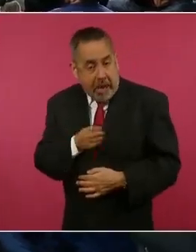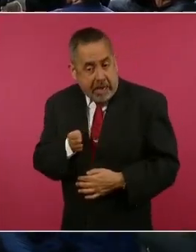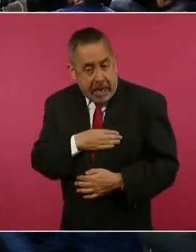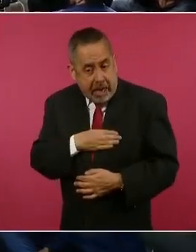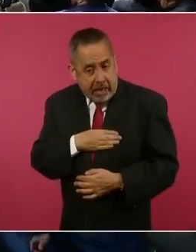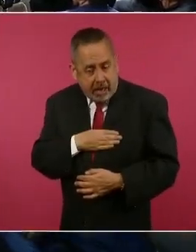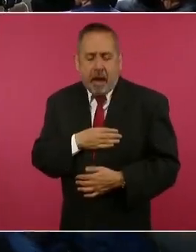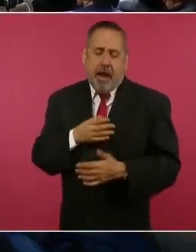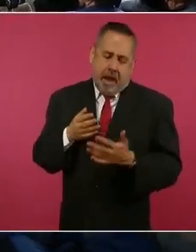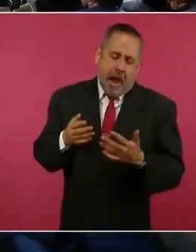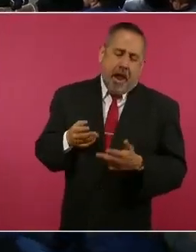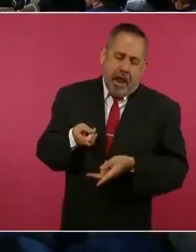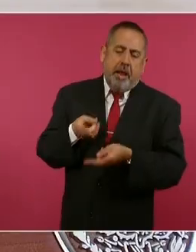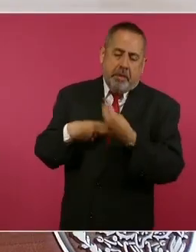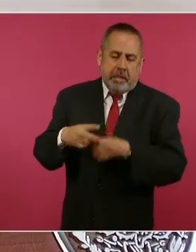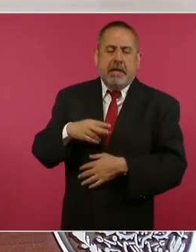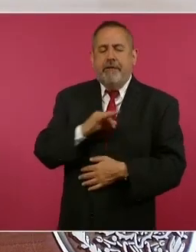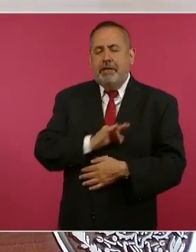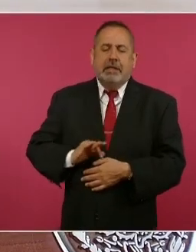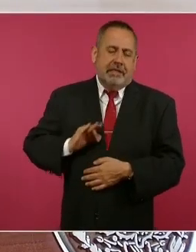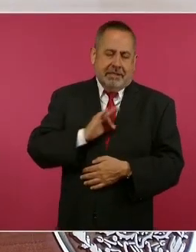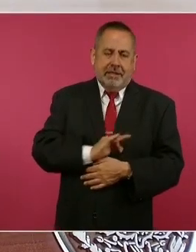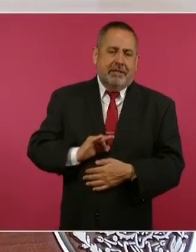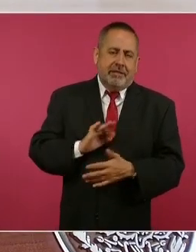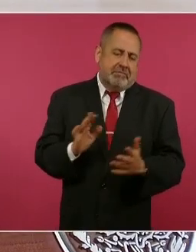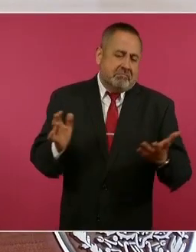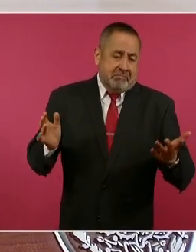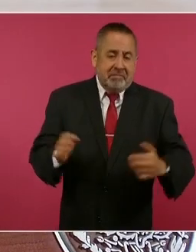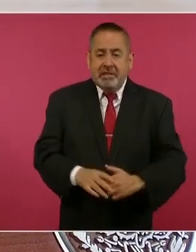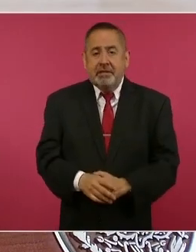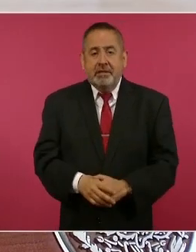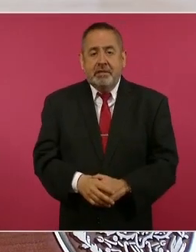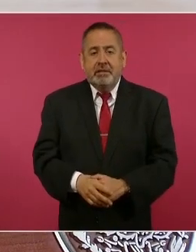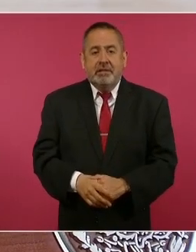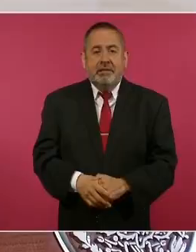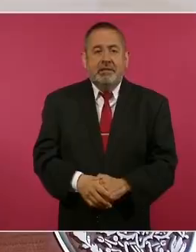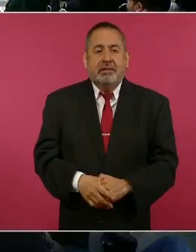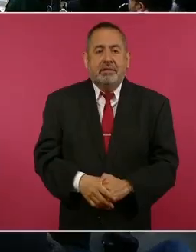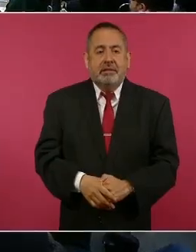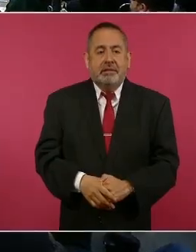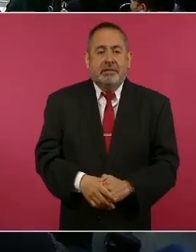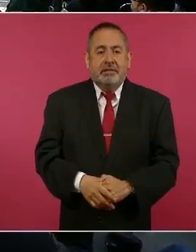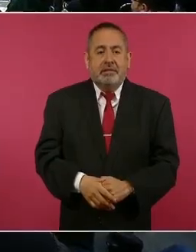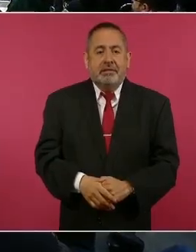podemos ser felices.